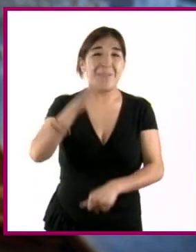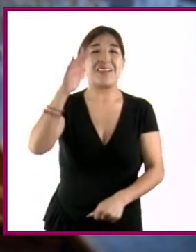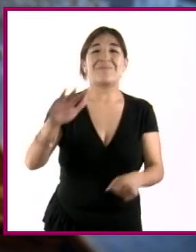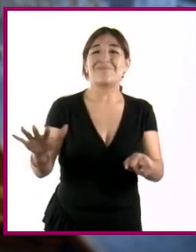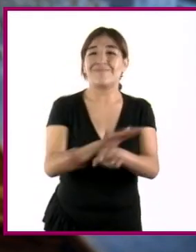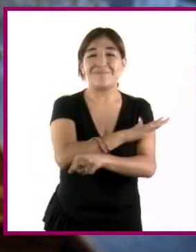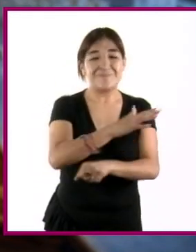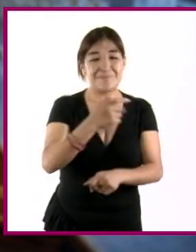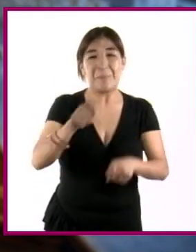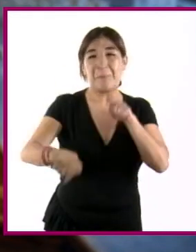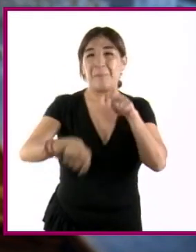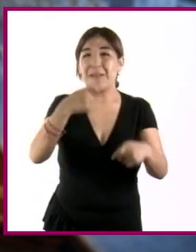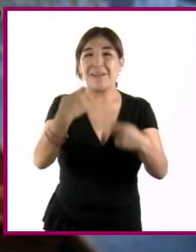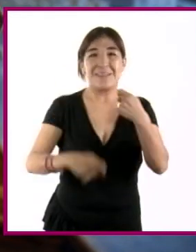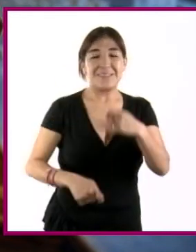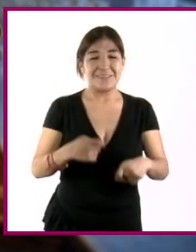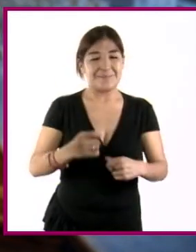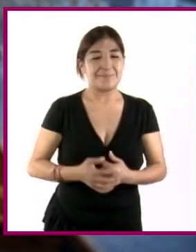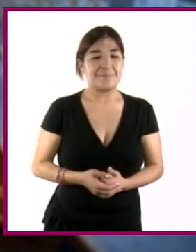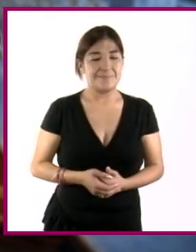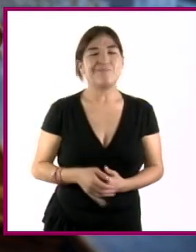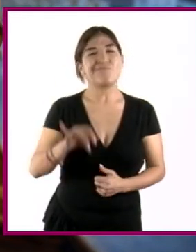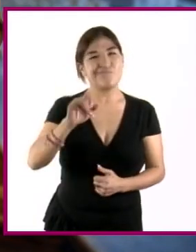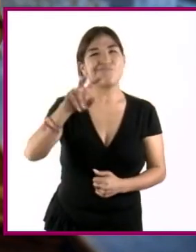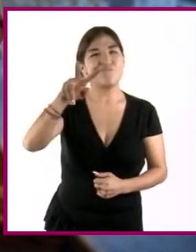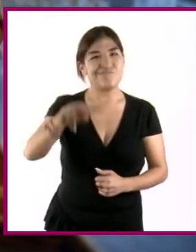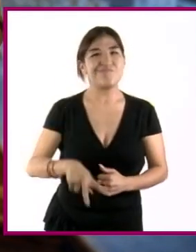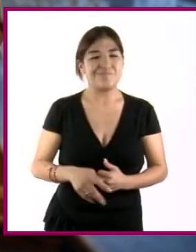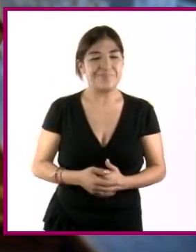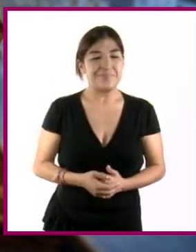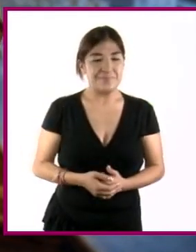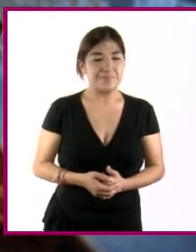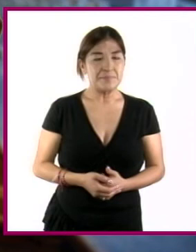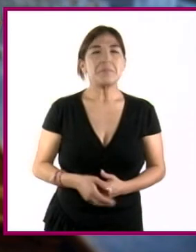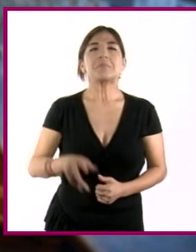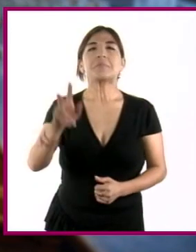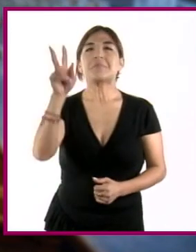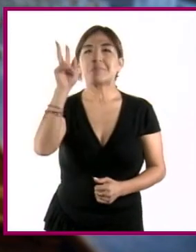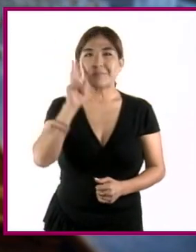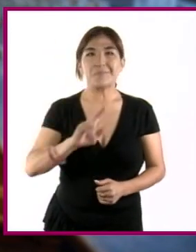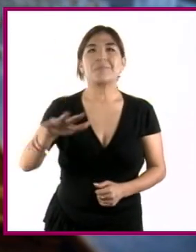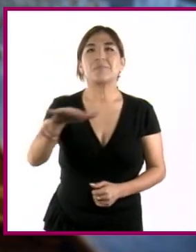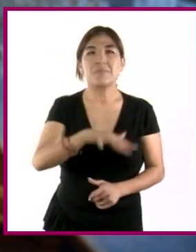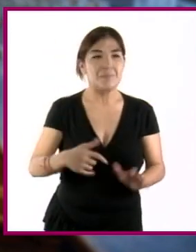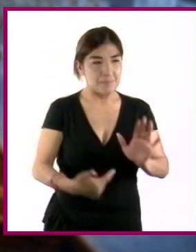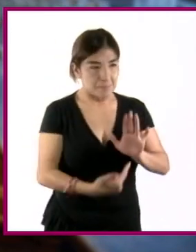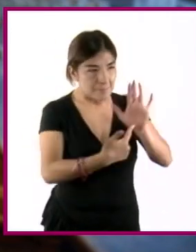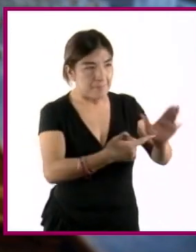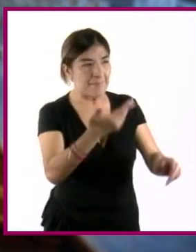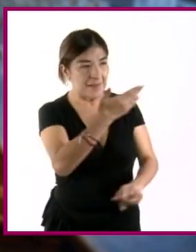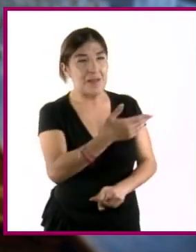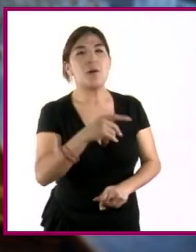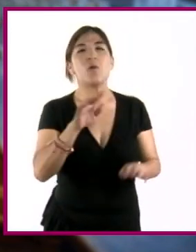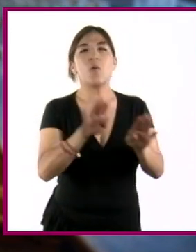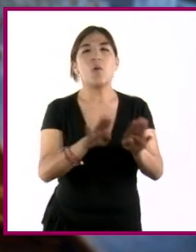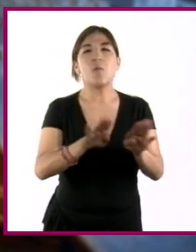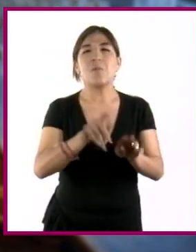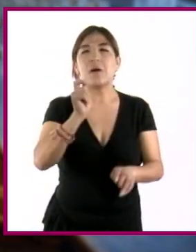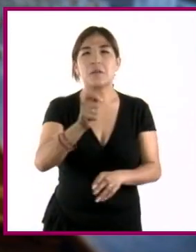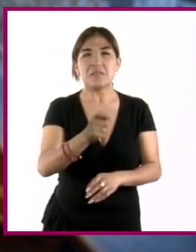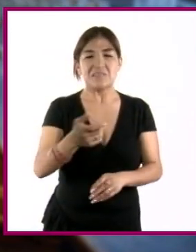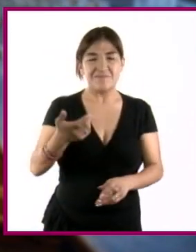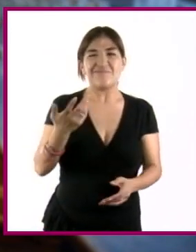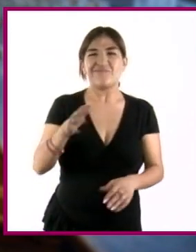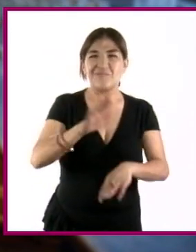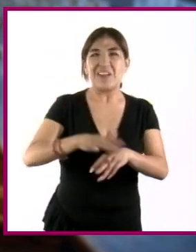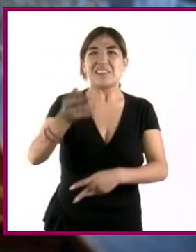verdad. Mati, ¿y si le mostramos los efectos del plástico en el ambiente a más de un siglo de lanzar al mundo su